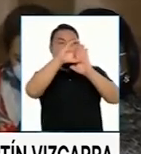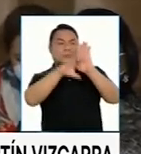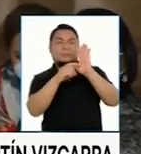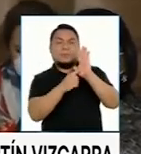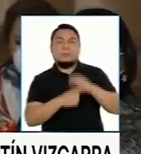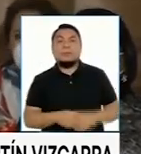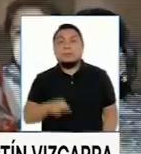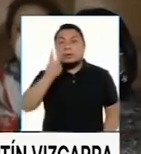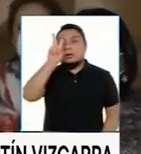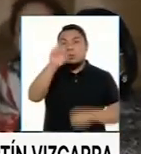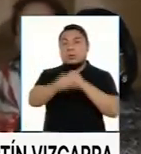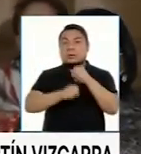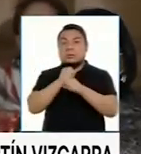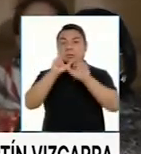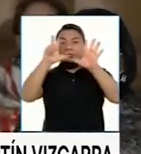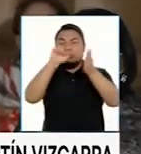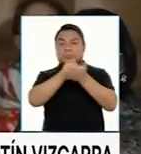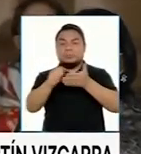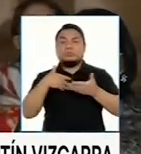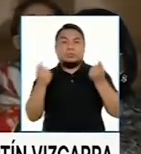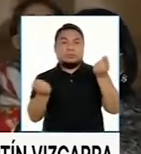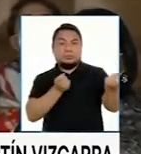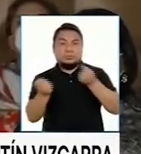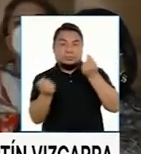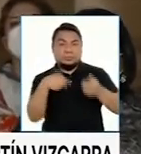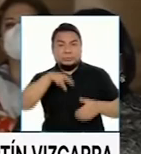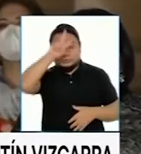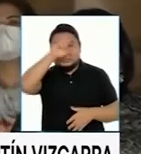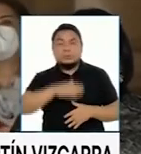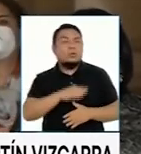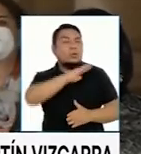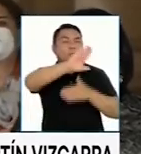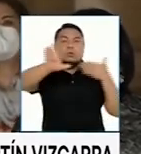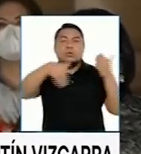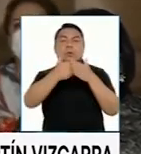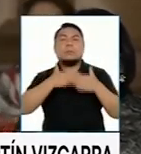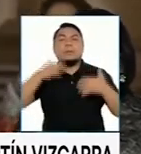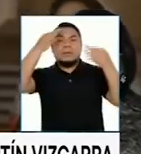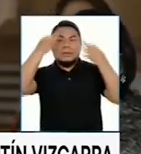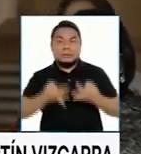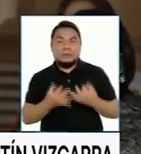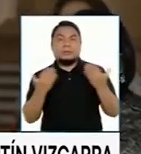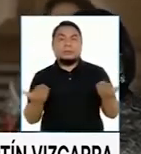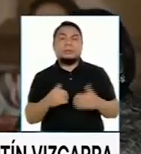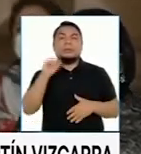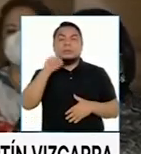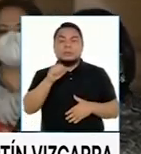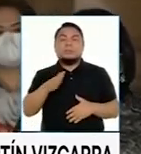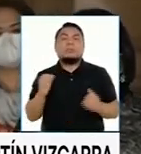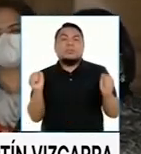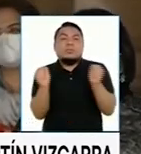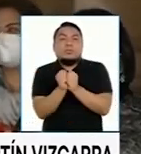estructura o de nuestra ingeniería constitucional, especialmente en el artículo 115, que es aquel que habla sobre el proceso de